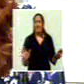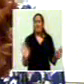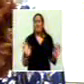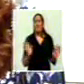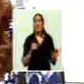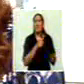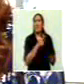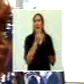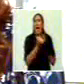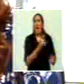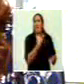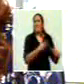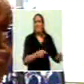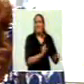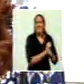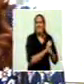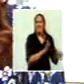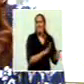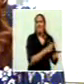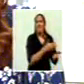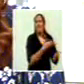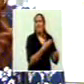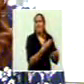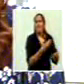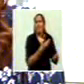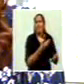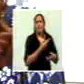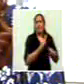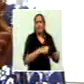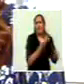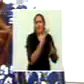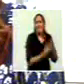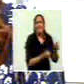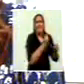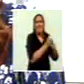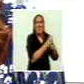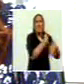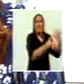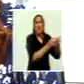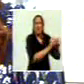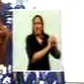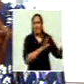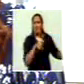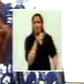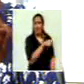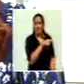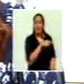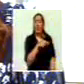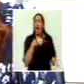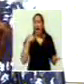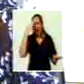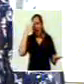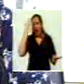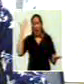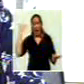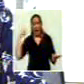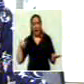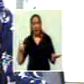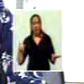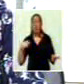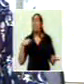delictivo. También hoy quiero recordar la iniciativa del actual